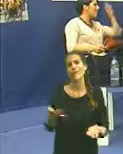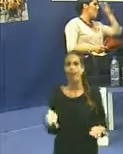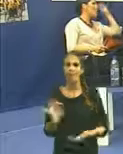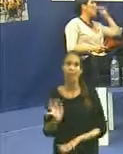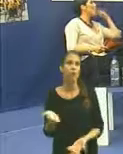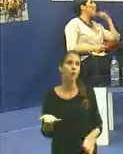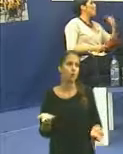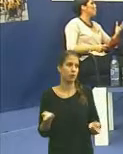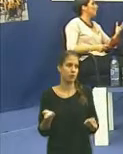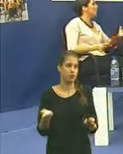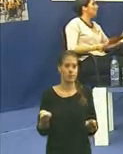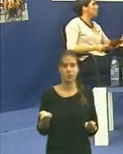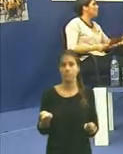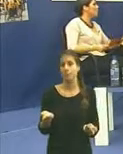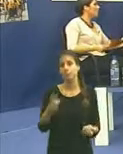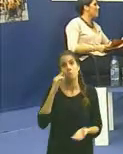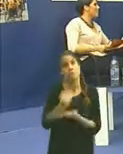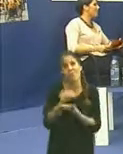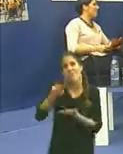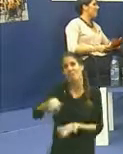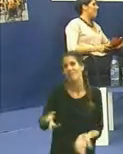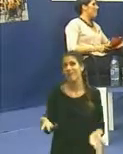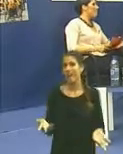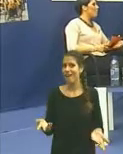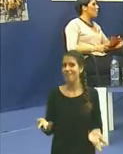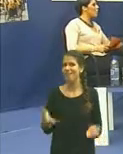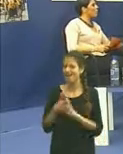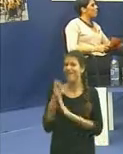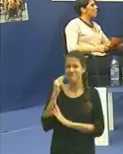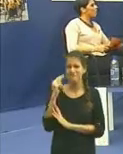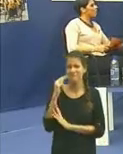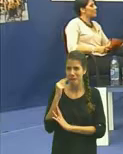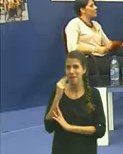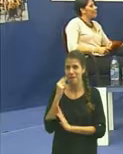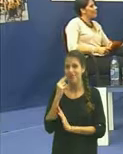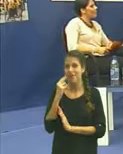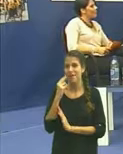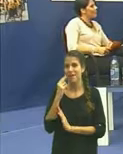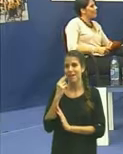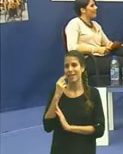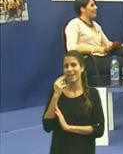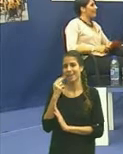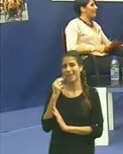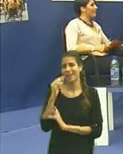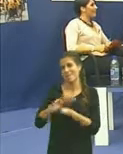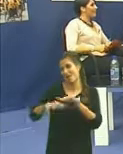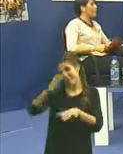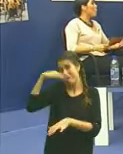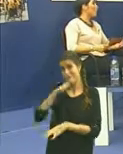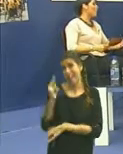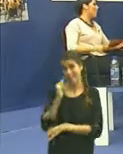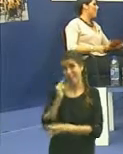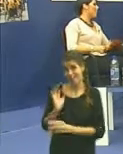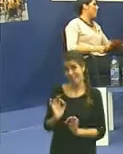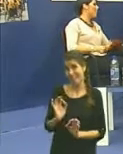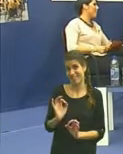hecho o nunca lo hemos probado, ¿no? Y un poco el miedo, ¿no? Por parte, sobre todo quizás, de los padres, a